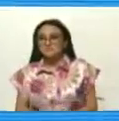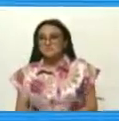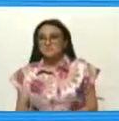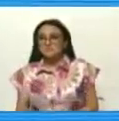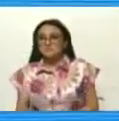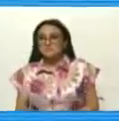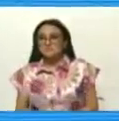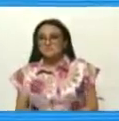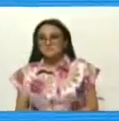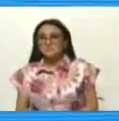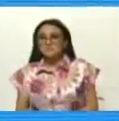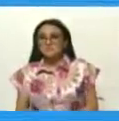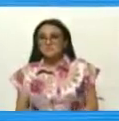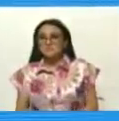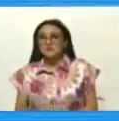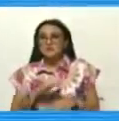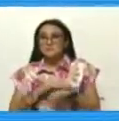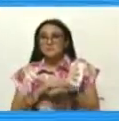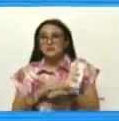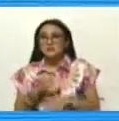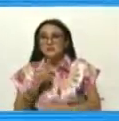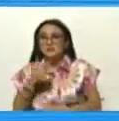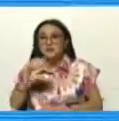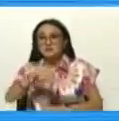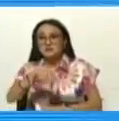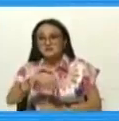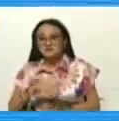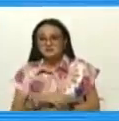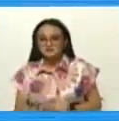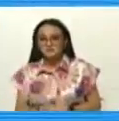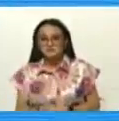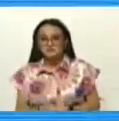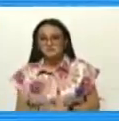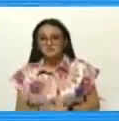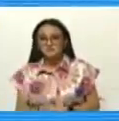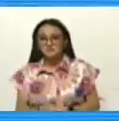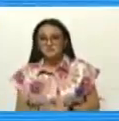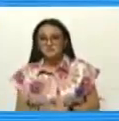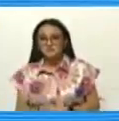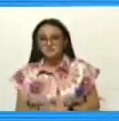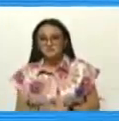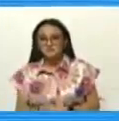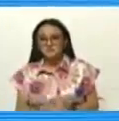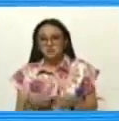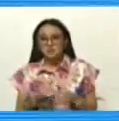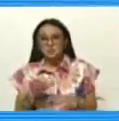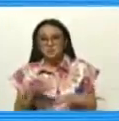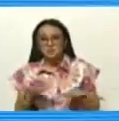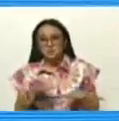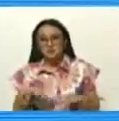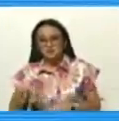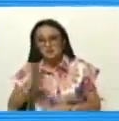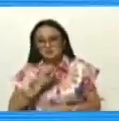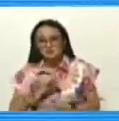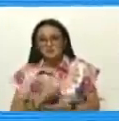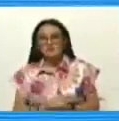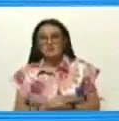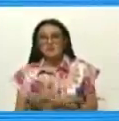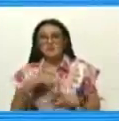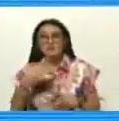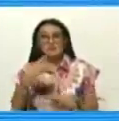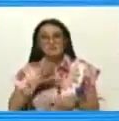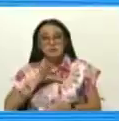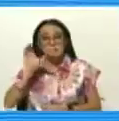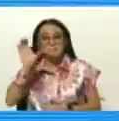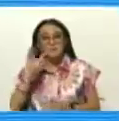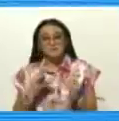Perdóname que yo lo diga aquí, pero creo que este es el escenario para que los partidos y los movimientos entendamos que los intereses de la patria